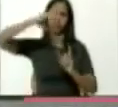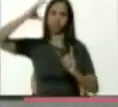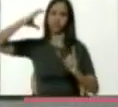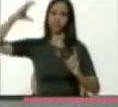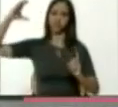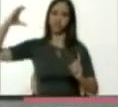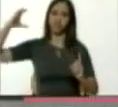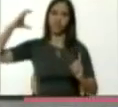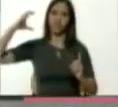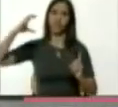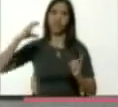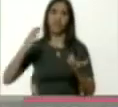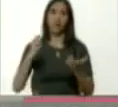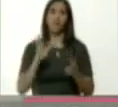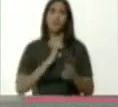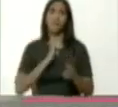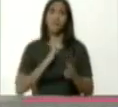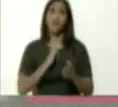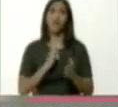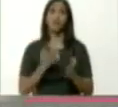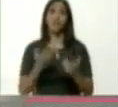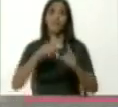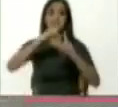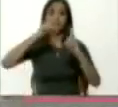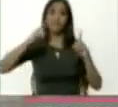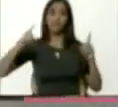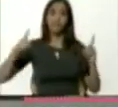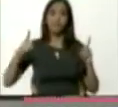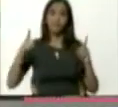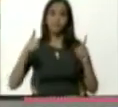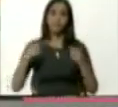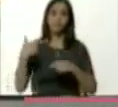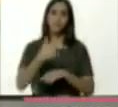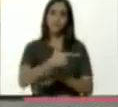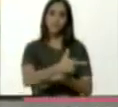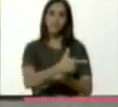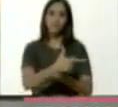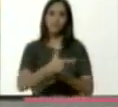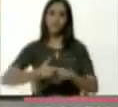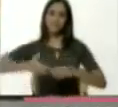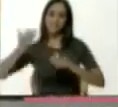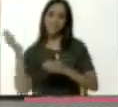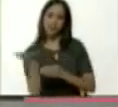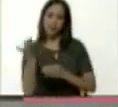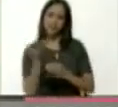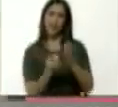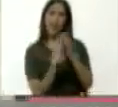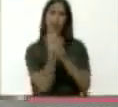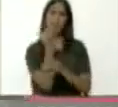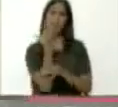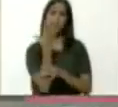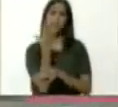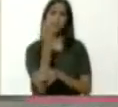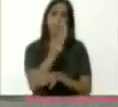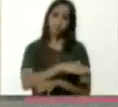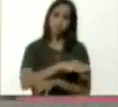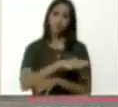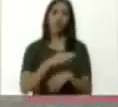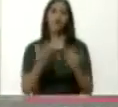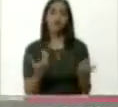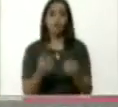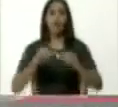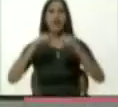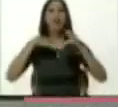invernadero provenientes del sector energético, transporte y la deforestación son parte de las acciones originadas por la